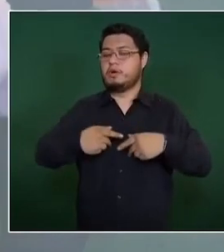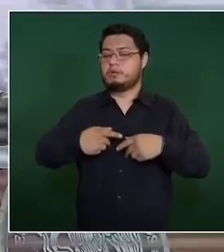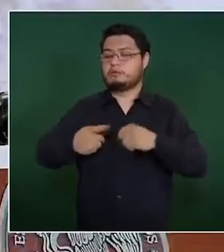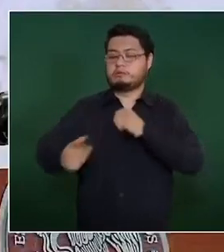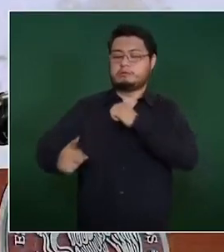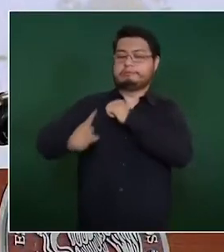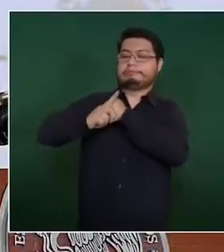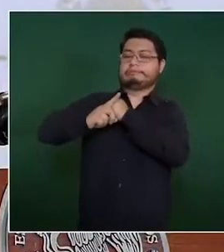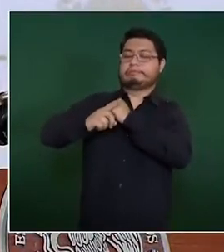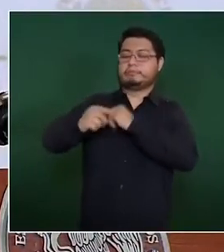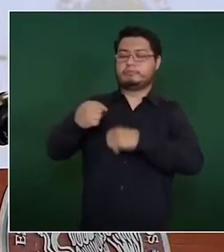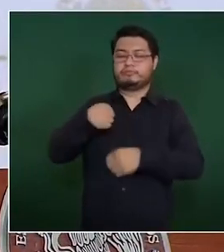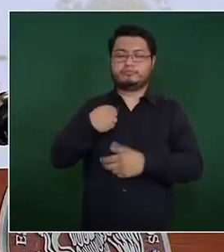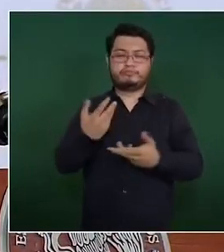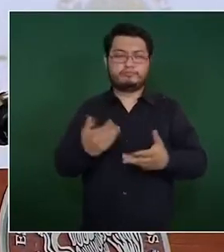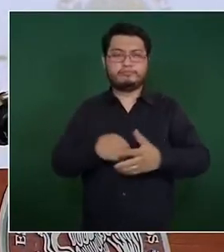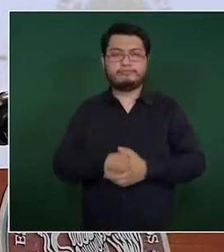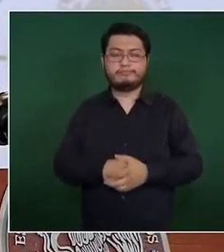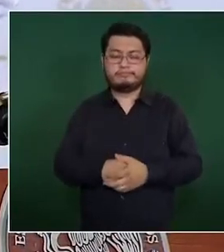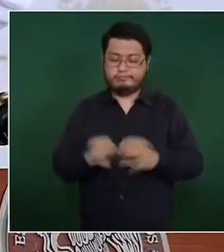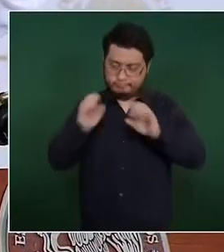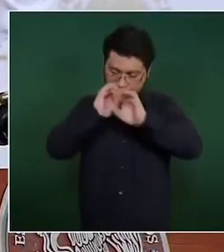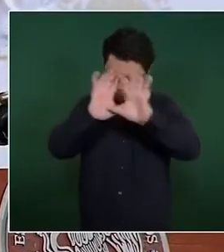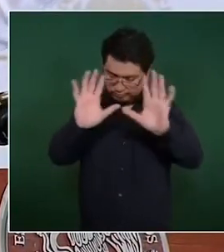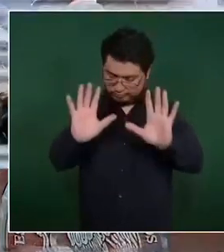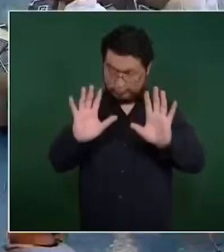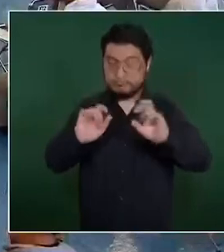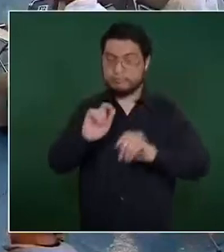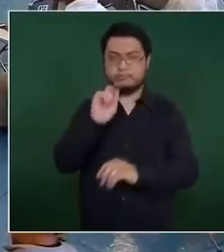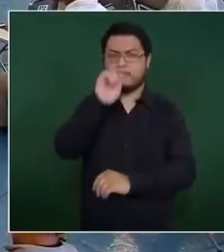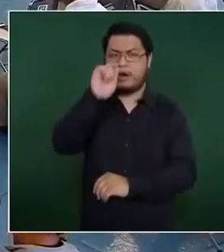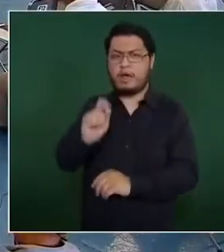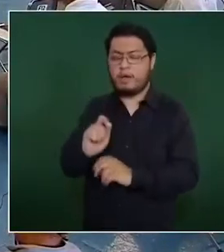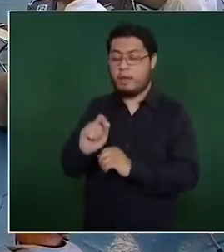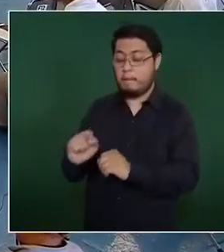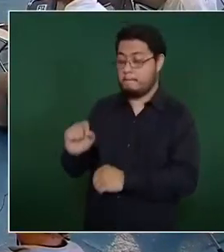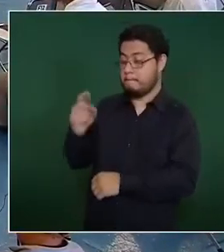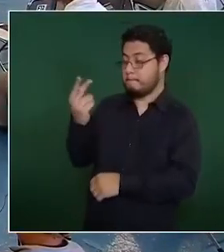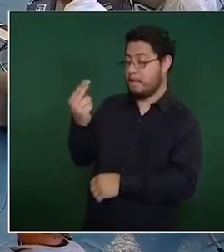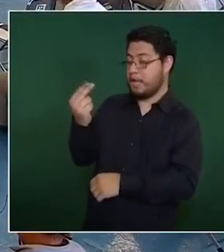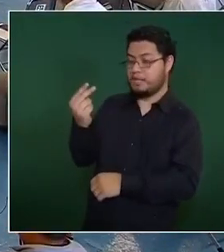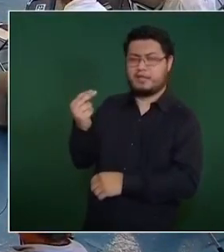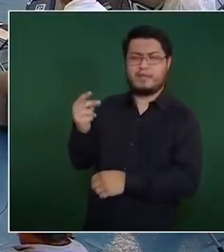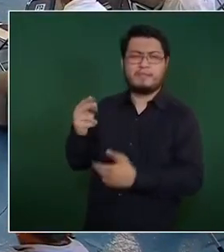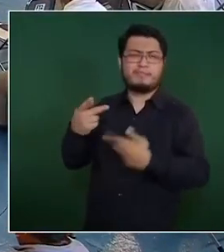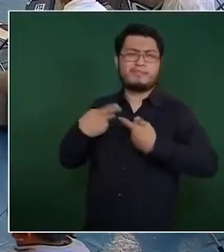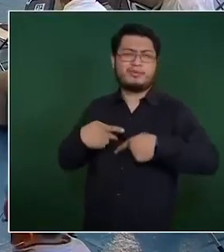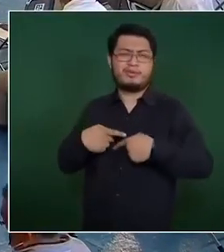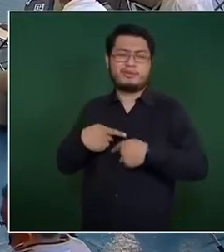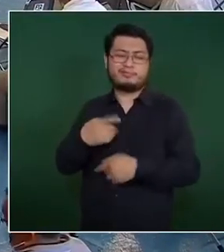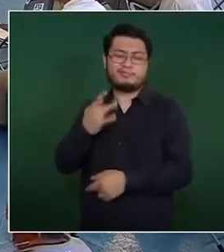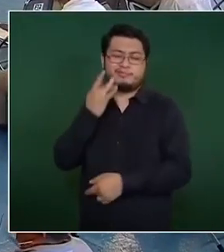Claro, no hay 25, 30 millones de fifís